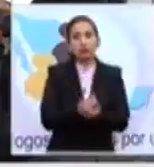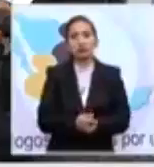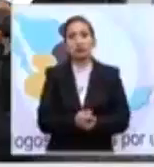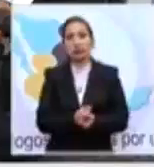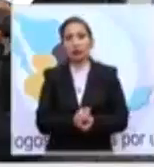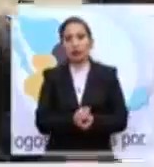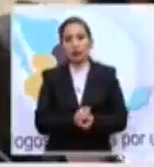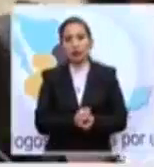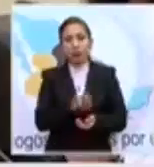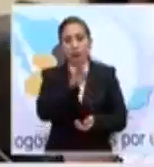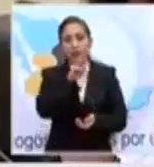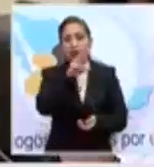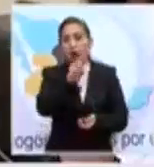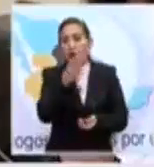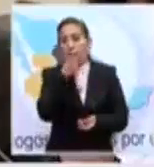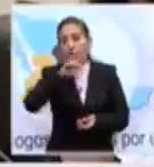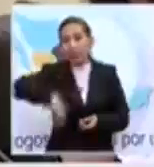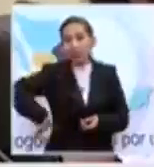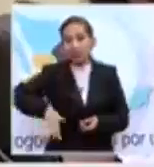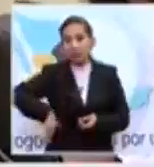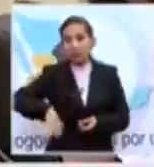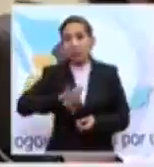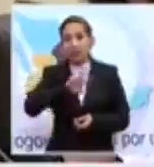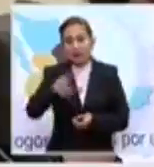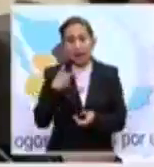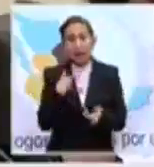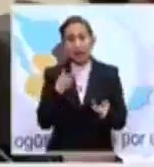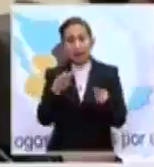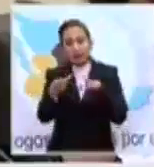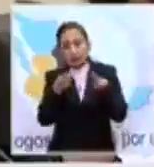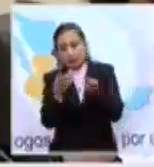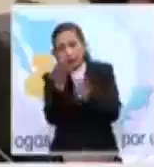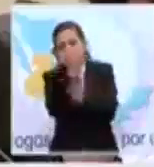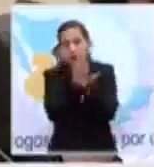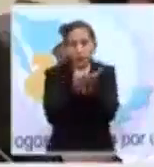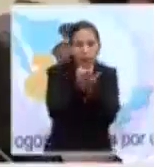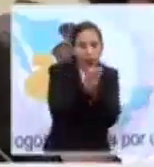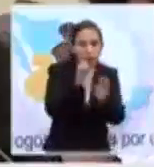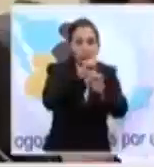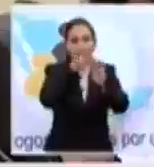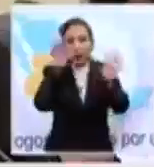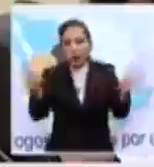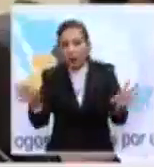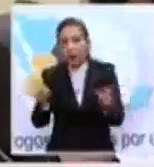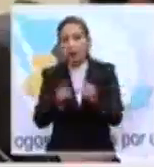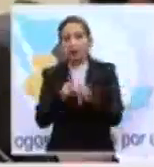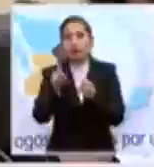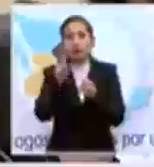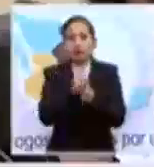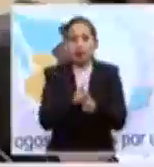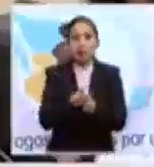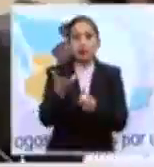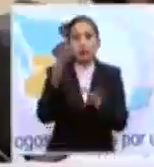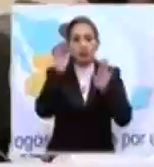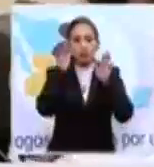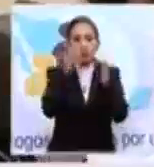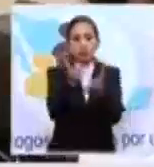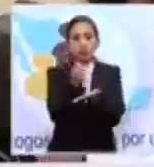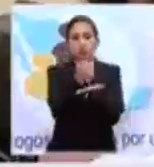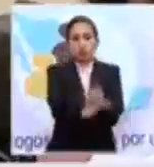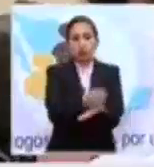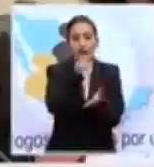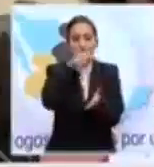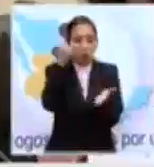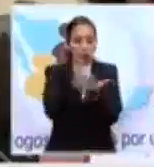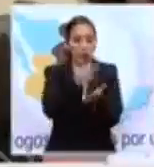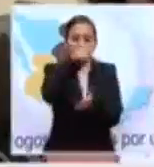organismos como el de la FAO, ya estrategias muy claras a partir exactamente de un recurso destinado que vaya